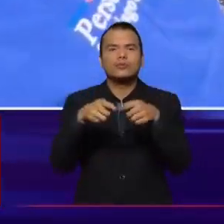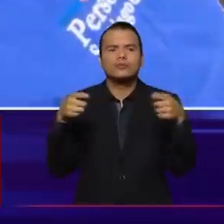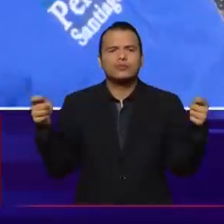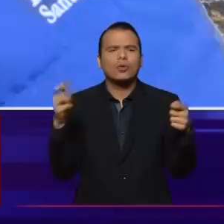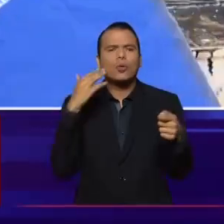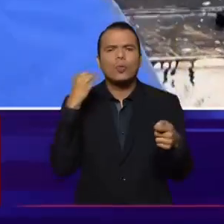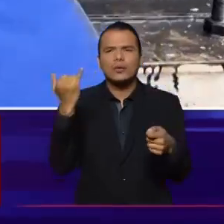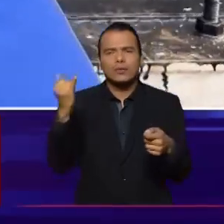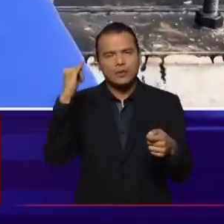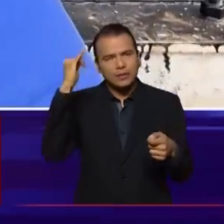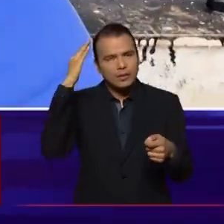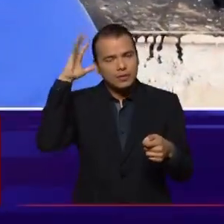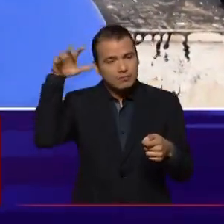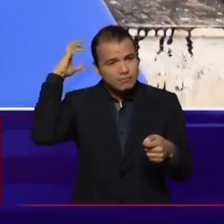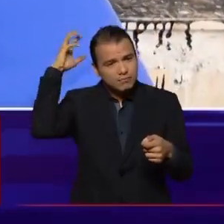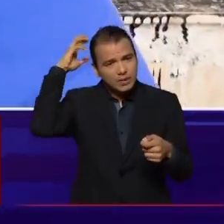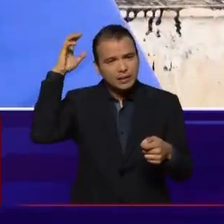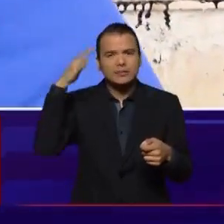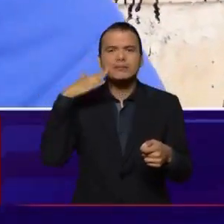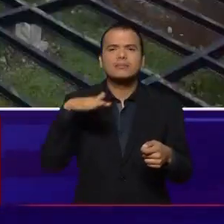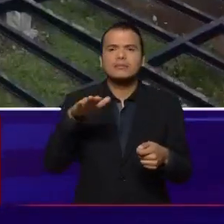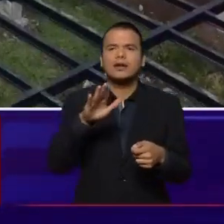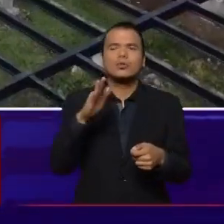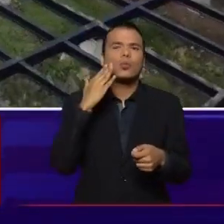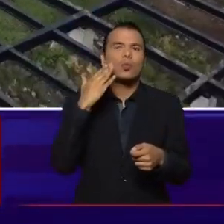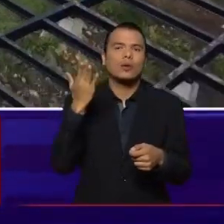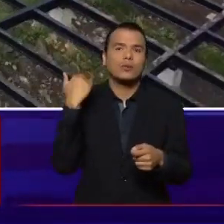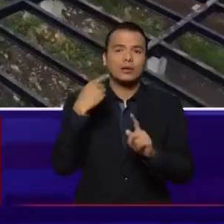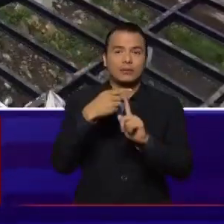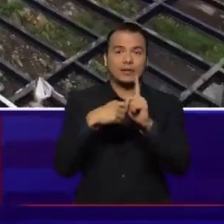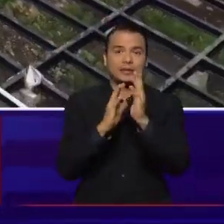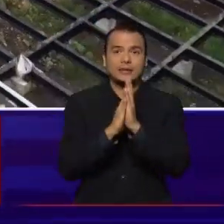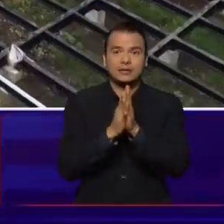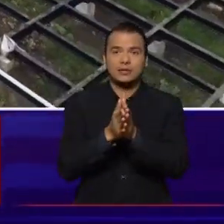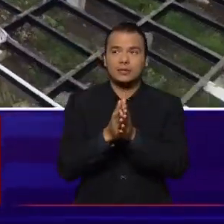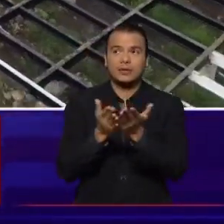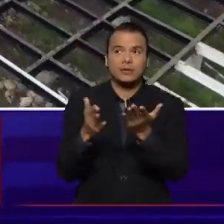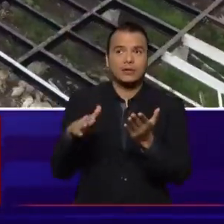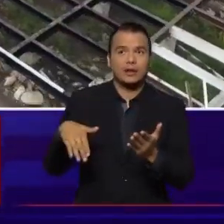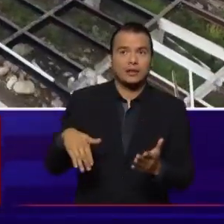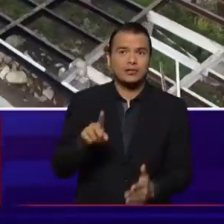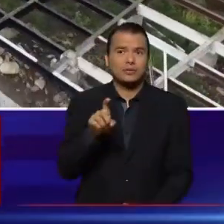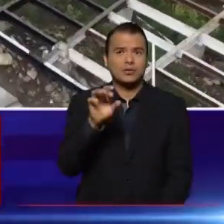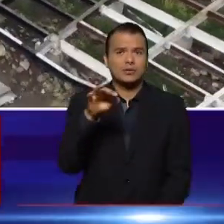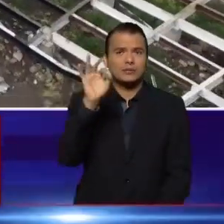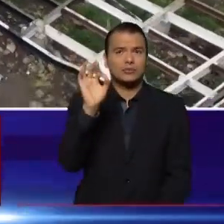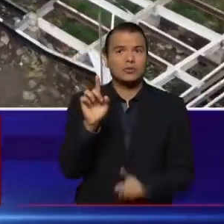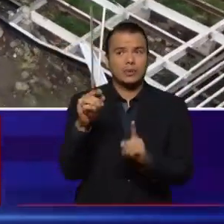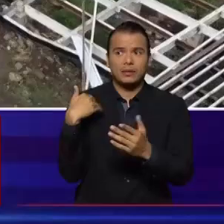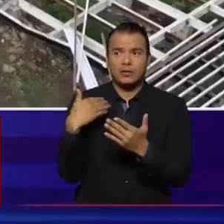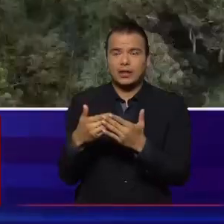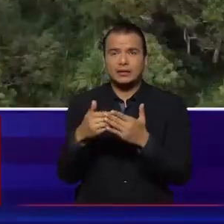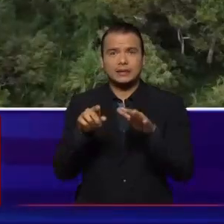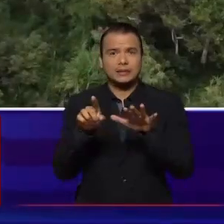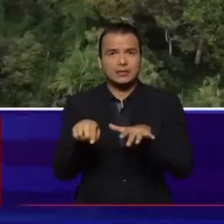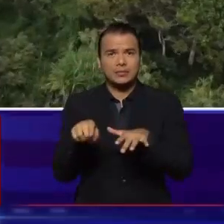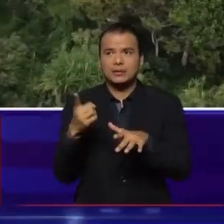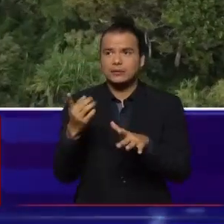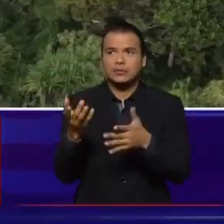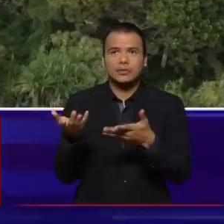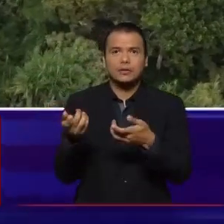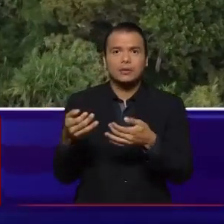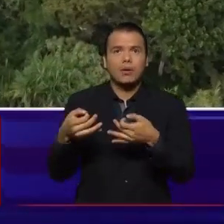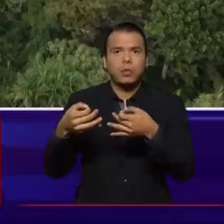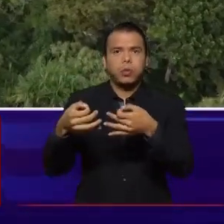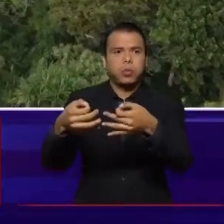del año pasado. Así que aquí nos hablan de 6 puntos, de 74%, pero realmente llevamos 6 meses de atraso en la entrega de estas obras.